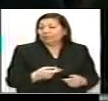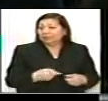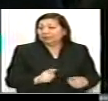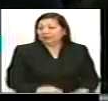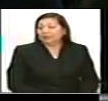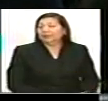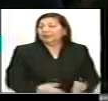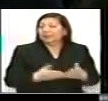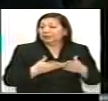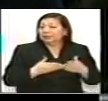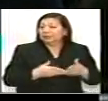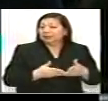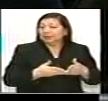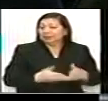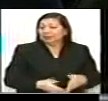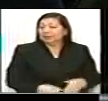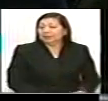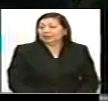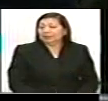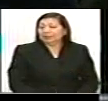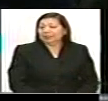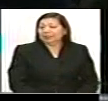y Navegación de la Marina.